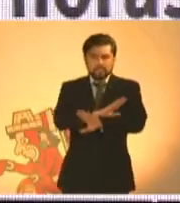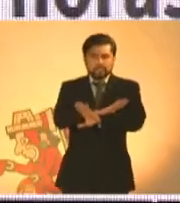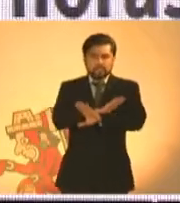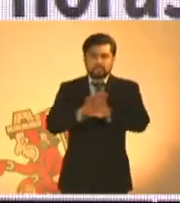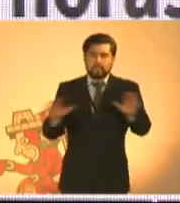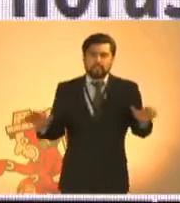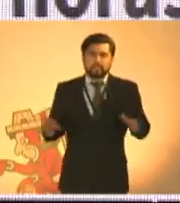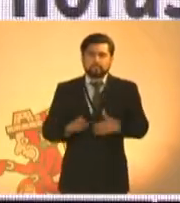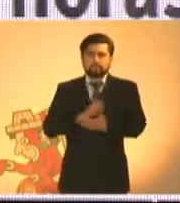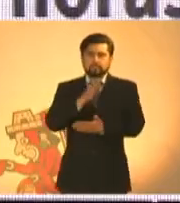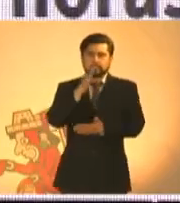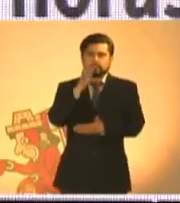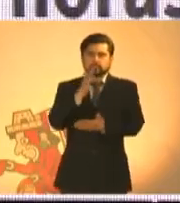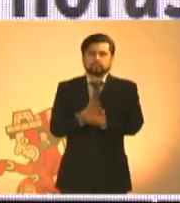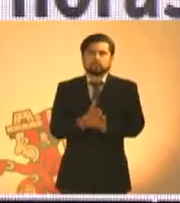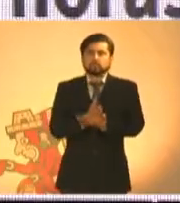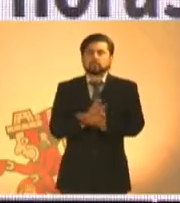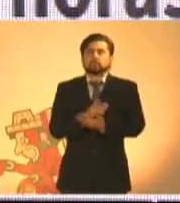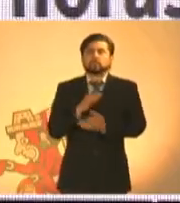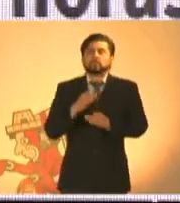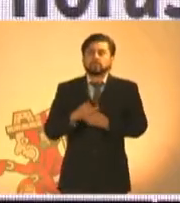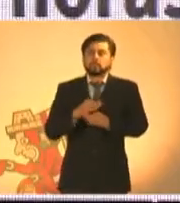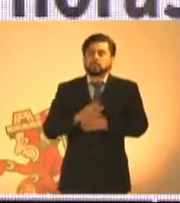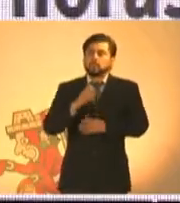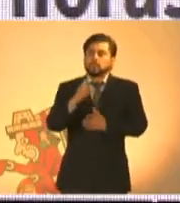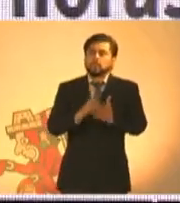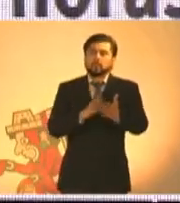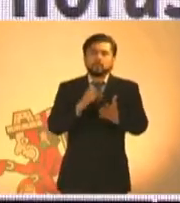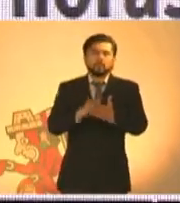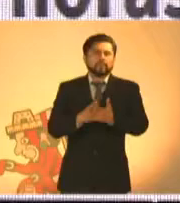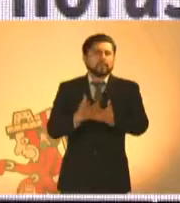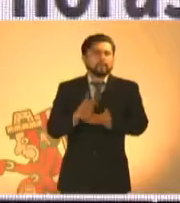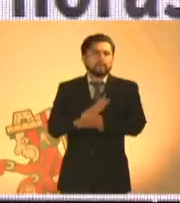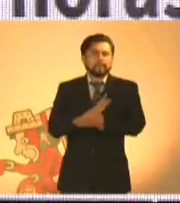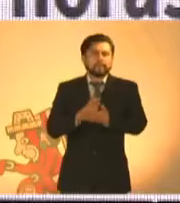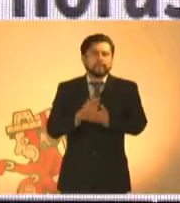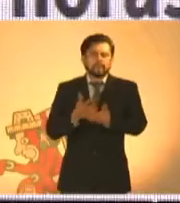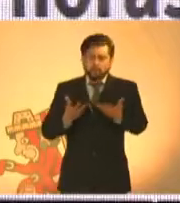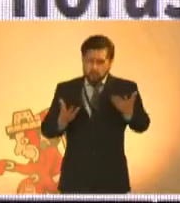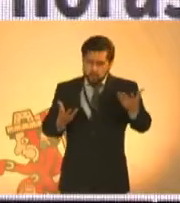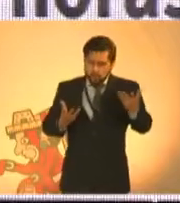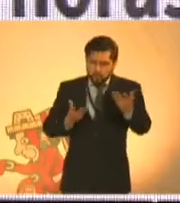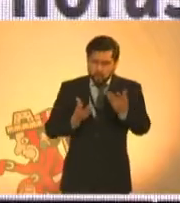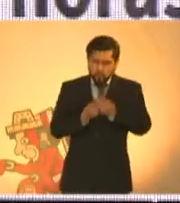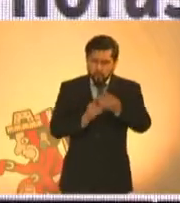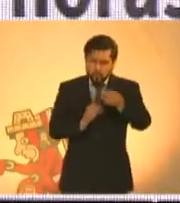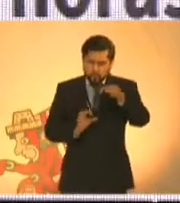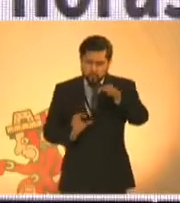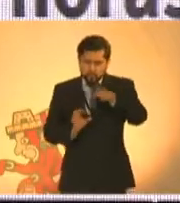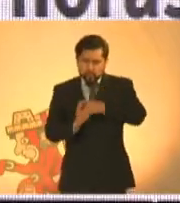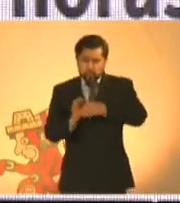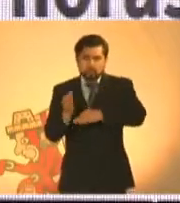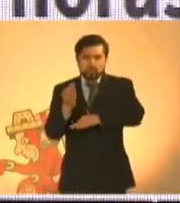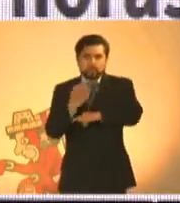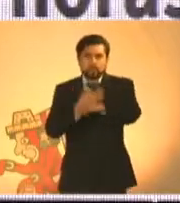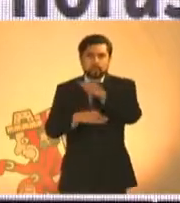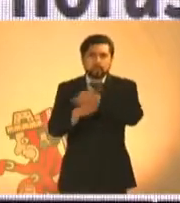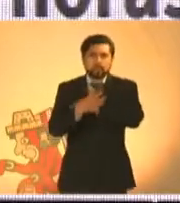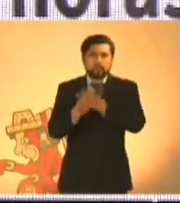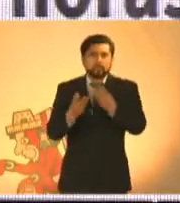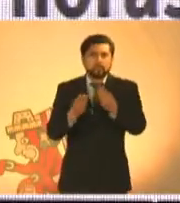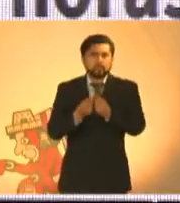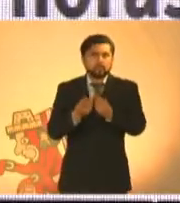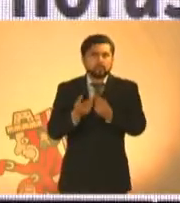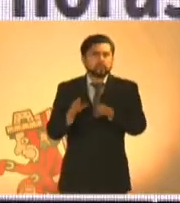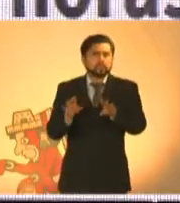llegó y volviendo a atender los maravillosos lazos que reúnen de nuevo la posibilidad de vernos como lo que